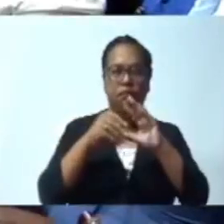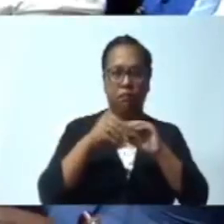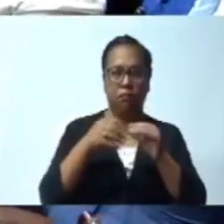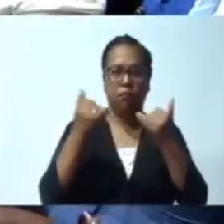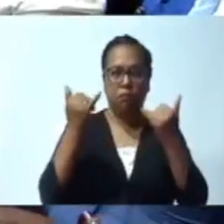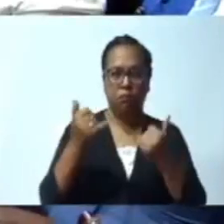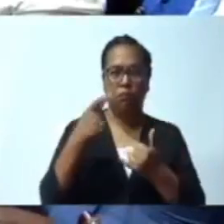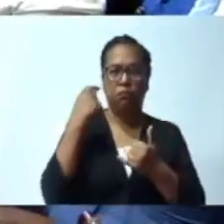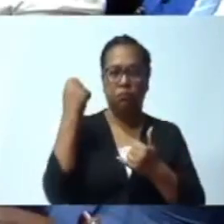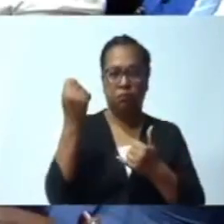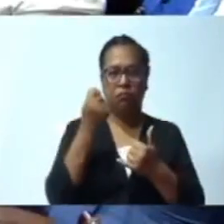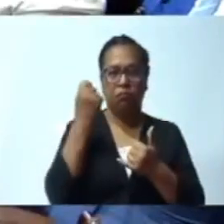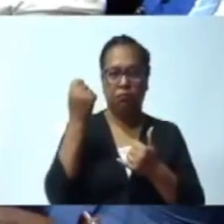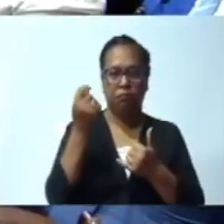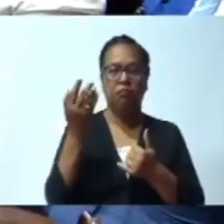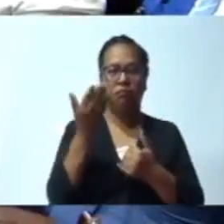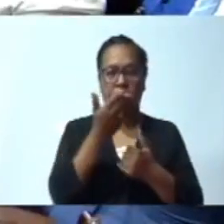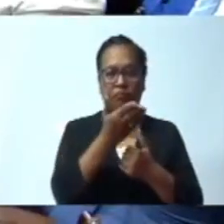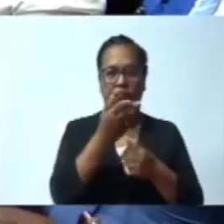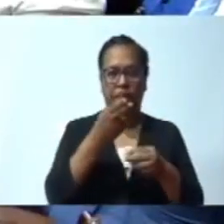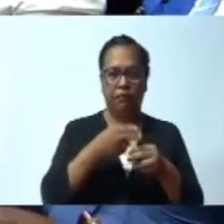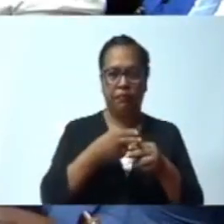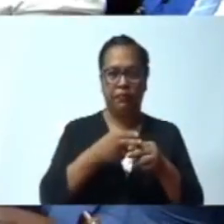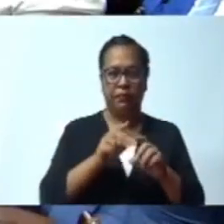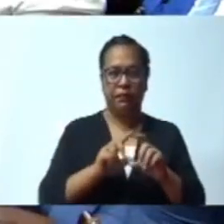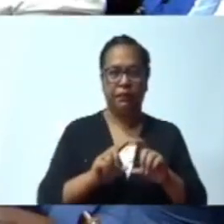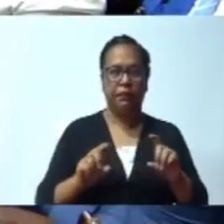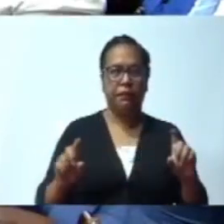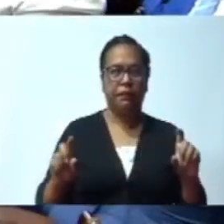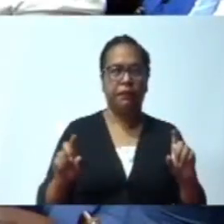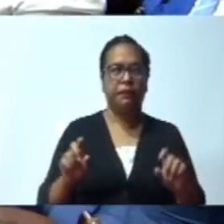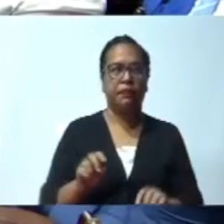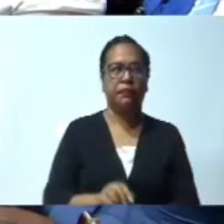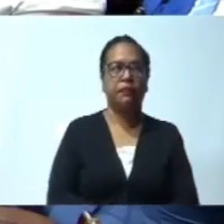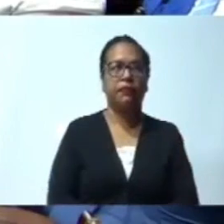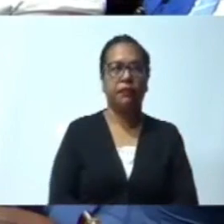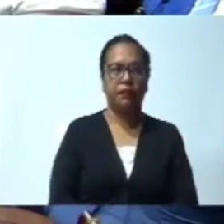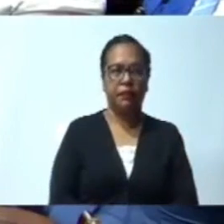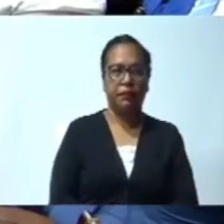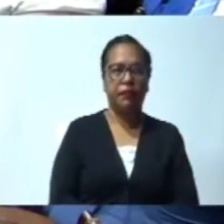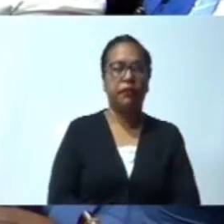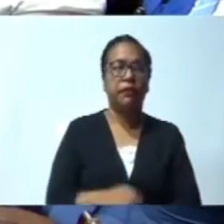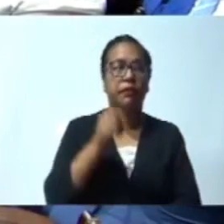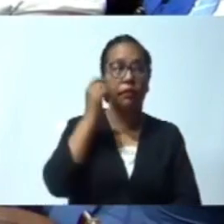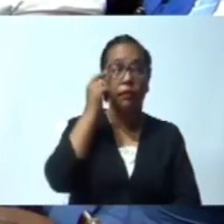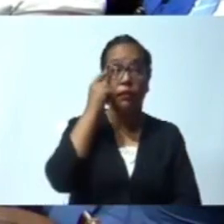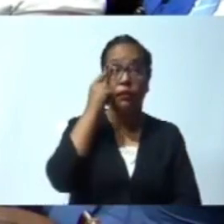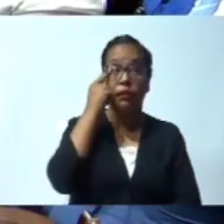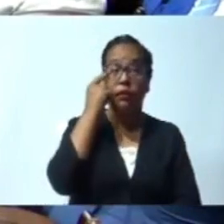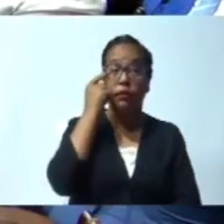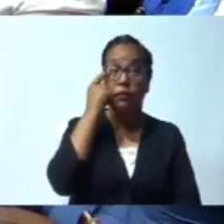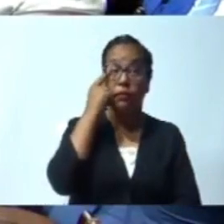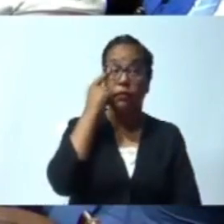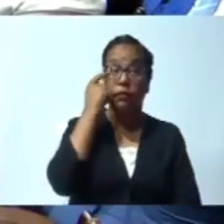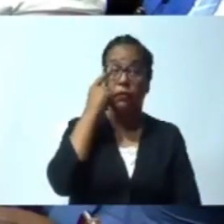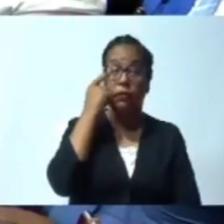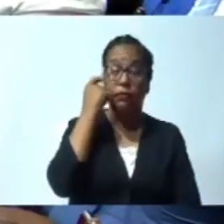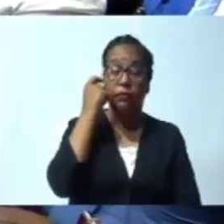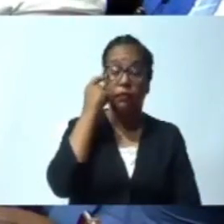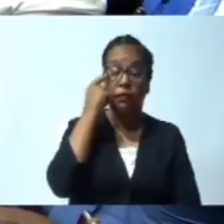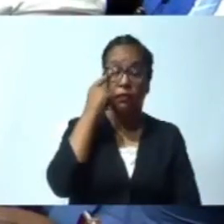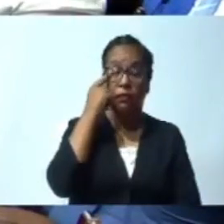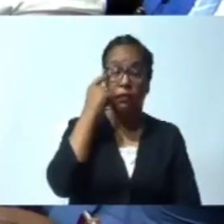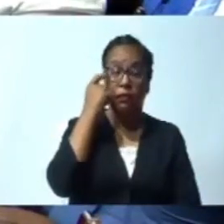Gracias, presidente. Hoy, bufete directivo, diputados y diputadas, hoy va a hablar...